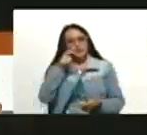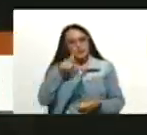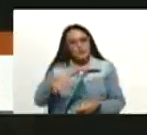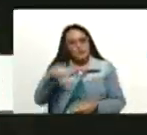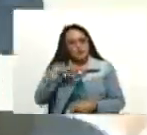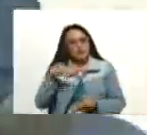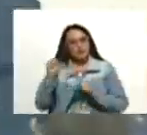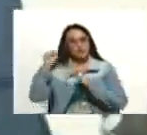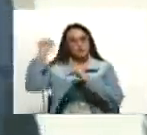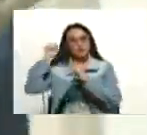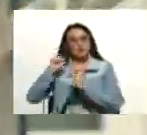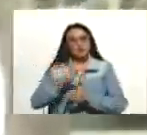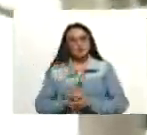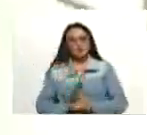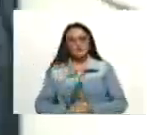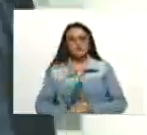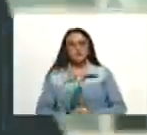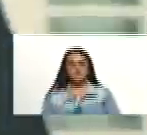invencible